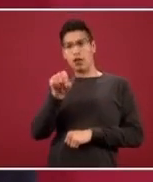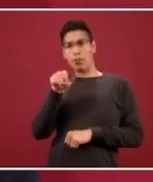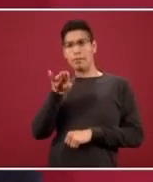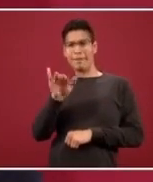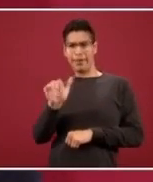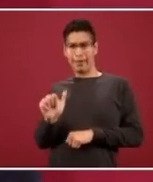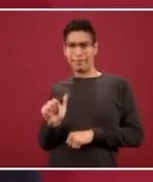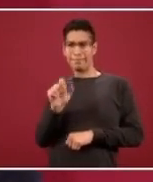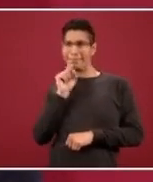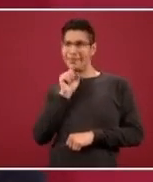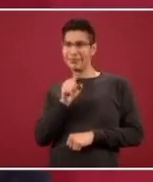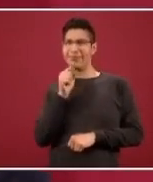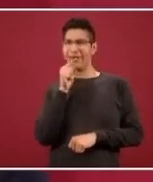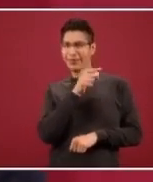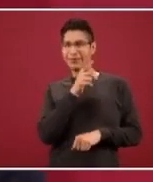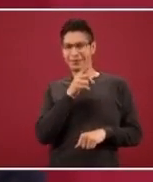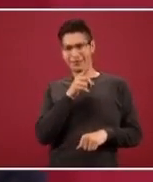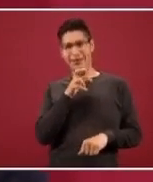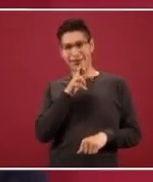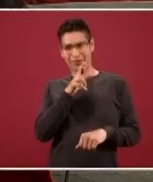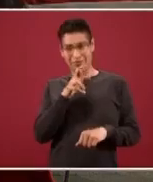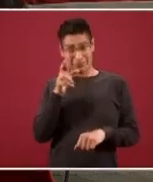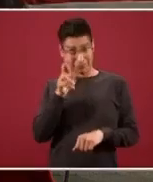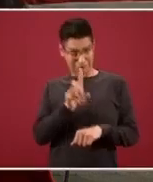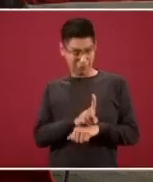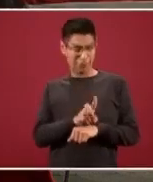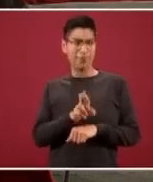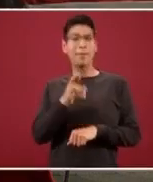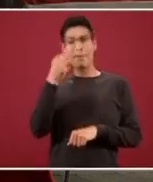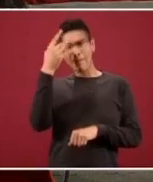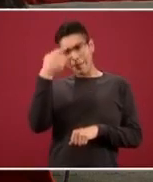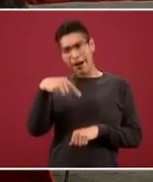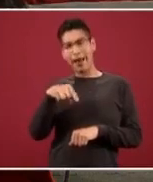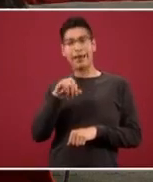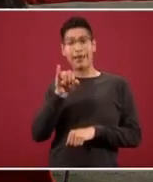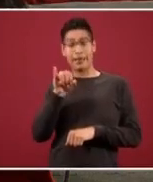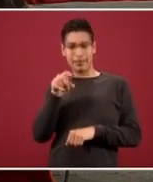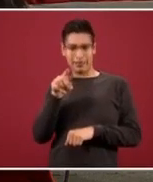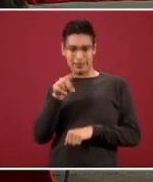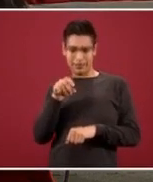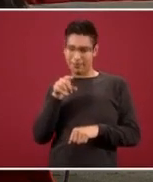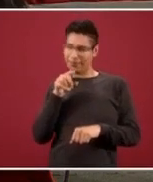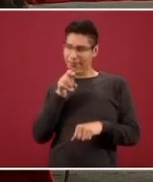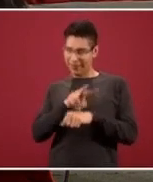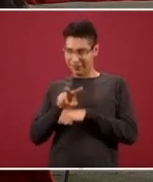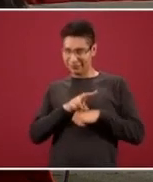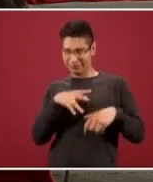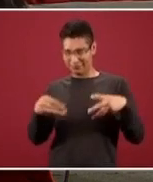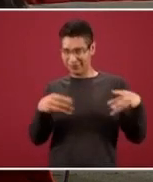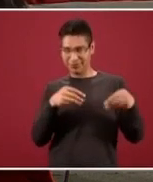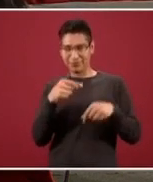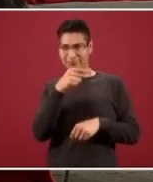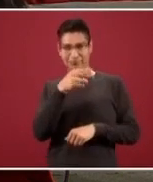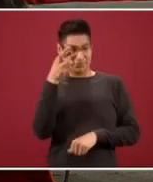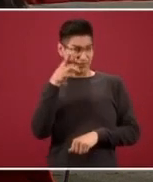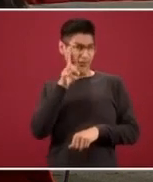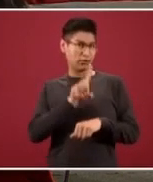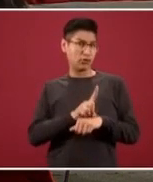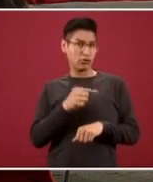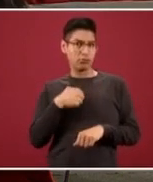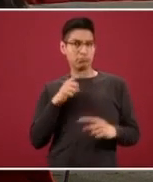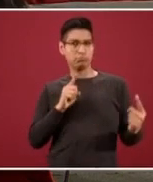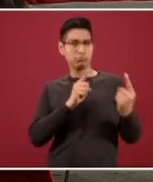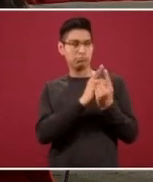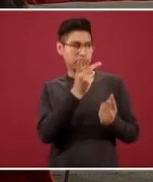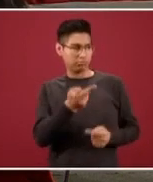también del Instituto de Diagnóstico y Referencia Epidemiológicos. Gracias, buenas noches. Arnold Gutiérrez de Canal 11.